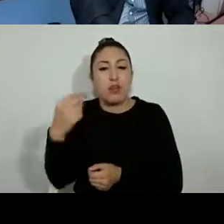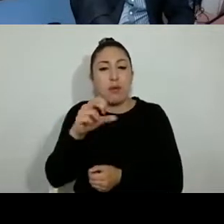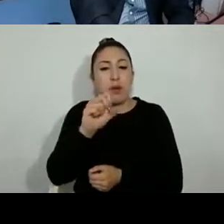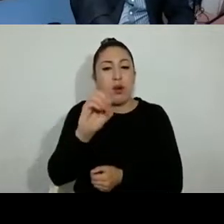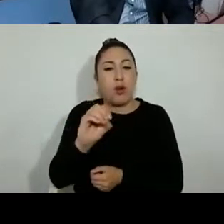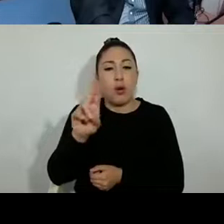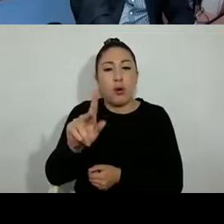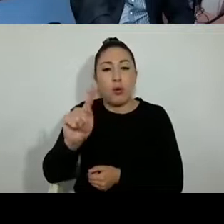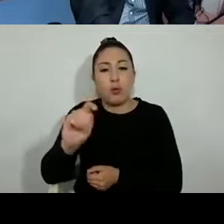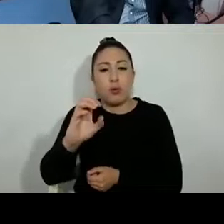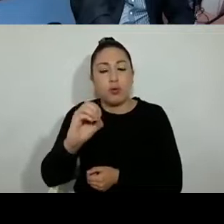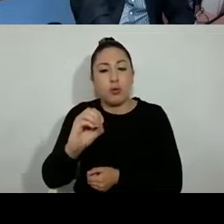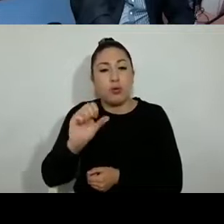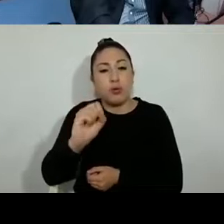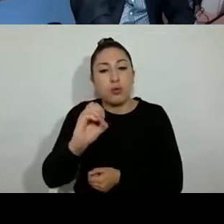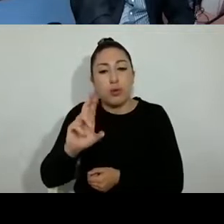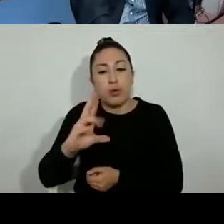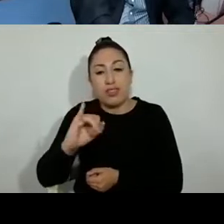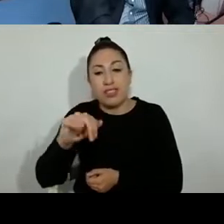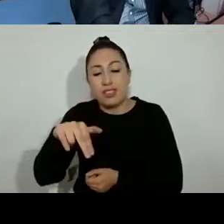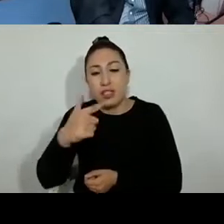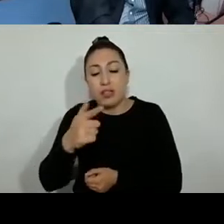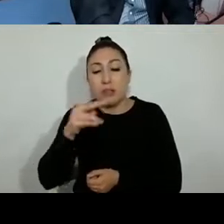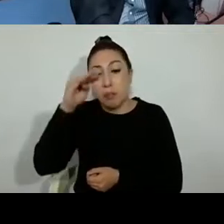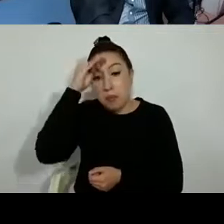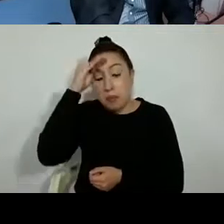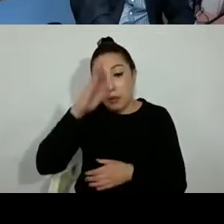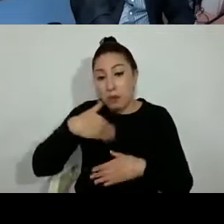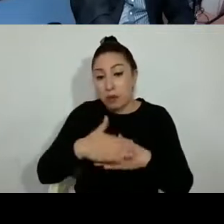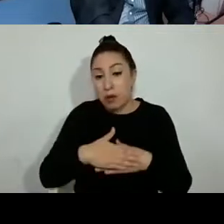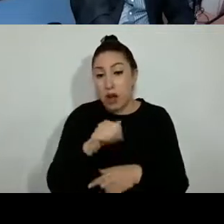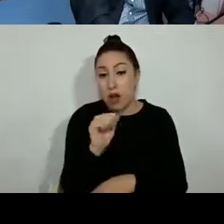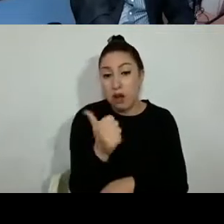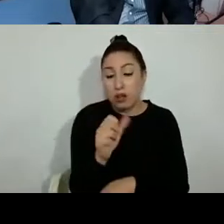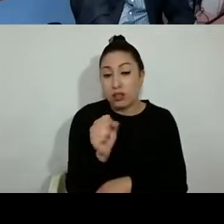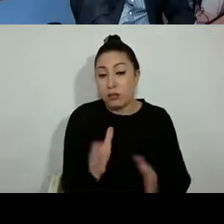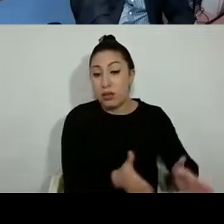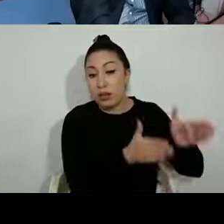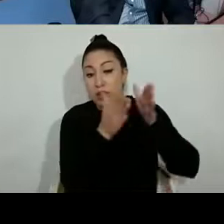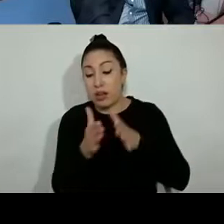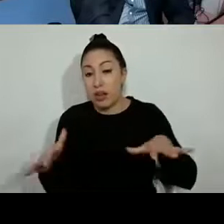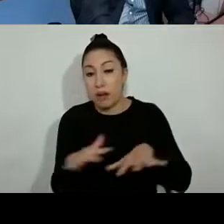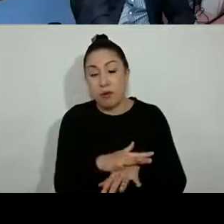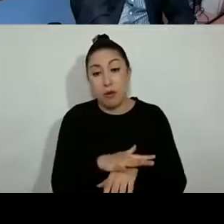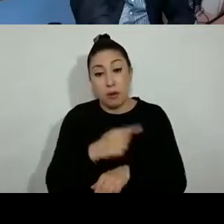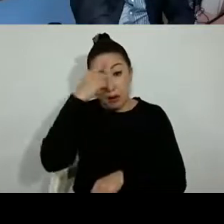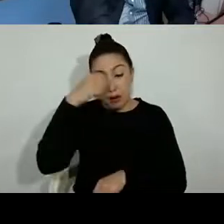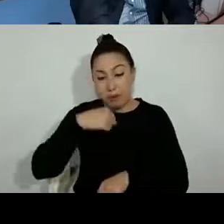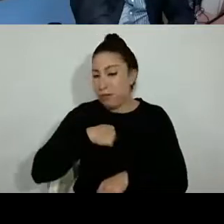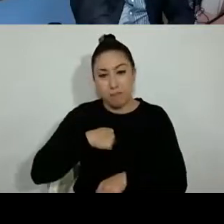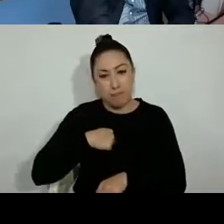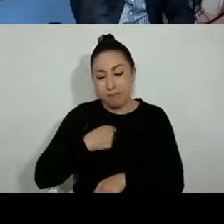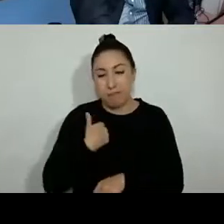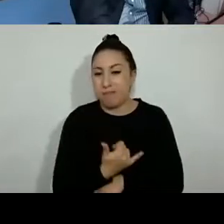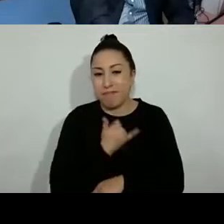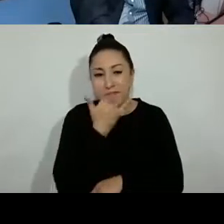que lo avientan para agosto, septiembre. Creo yo que sería un error, pero bueno, pues los tiempos políticos son los que